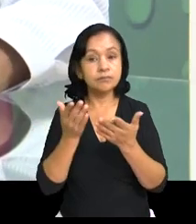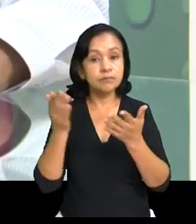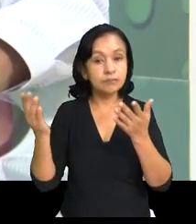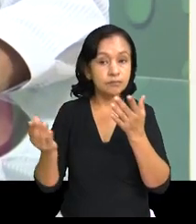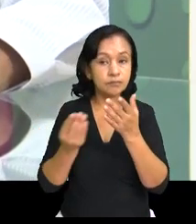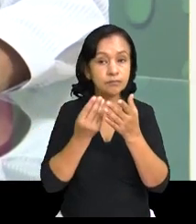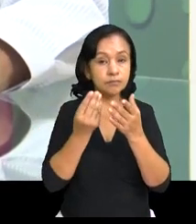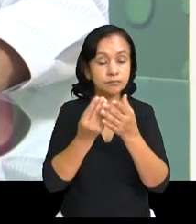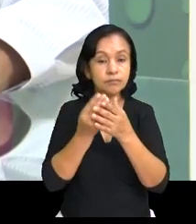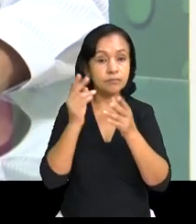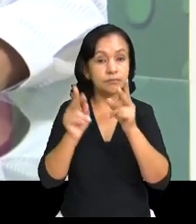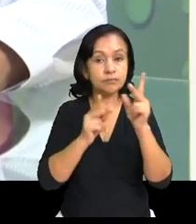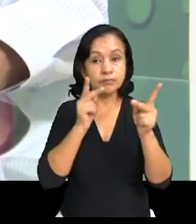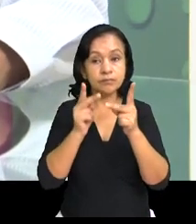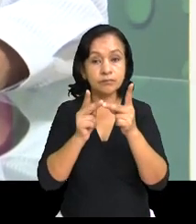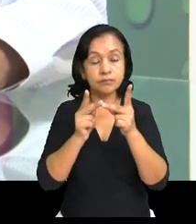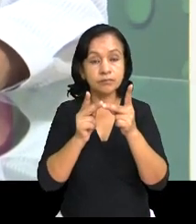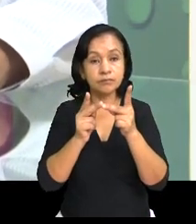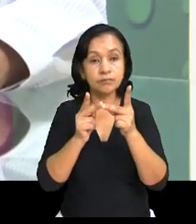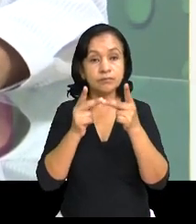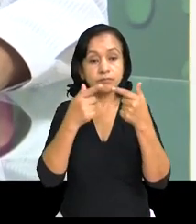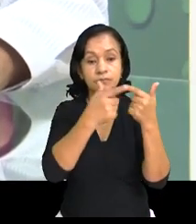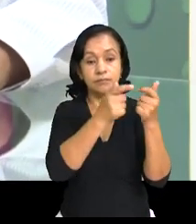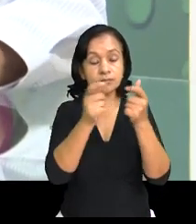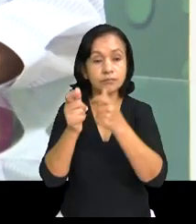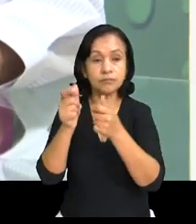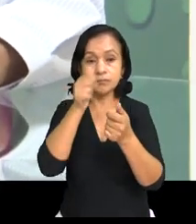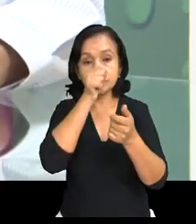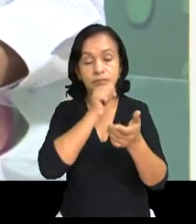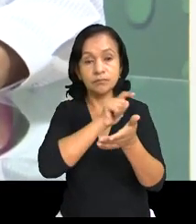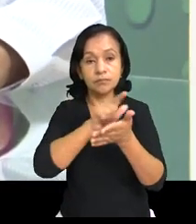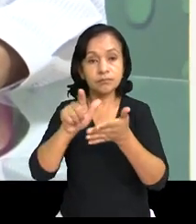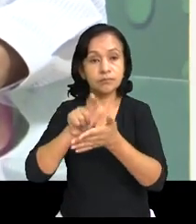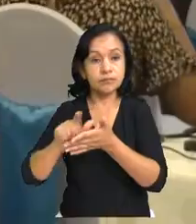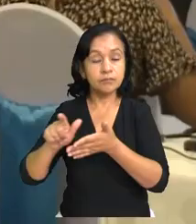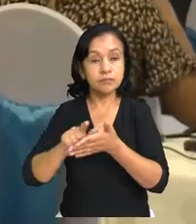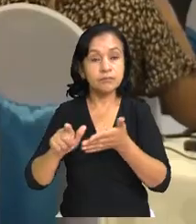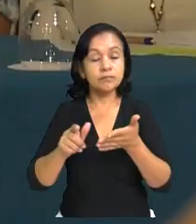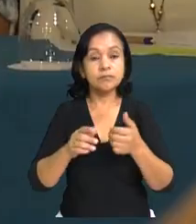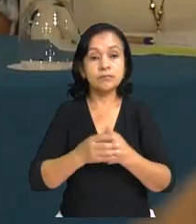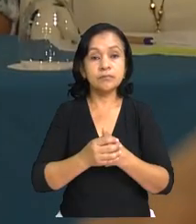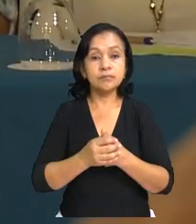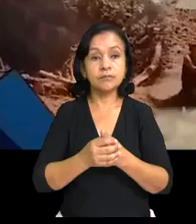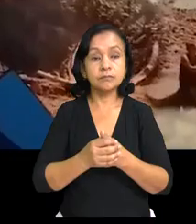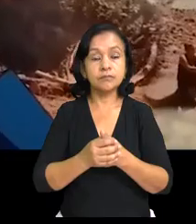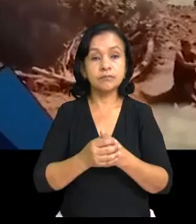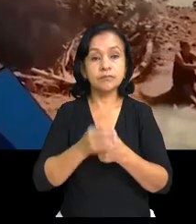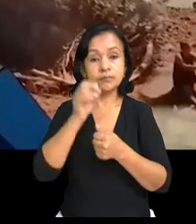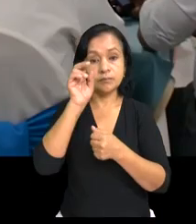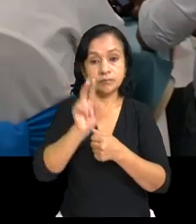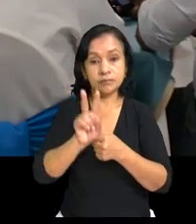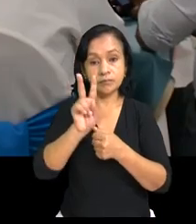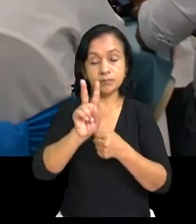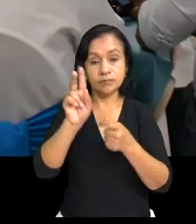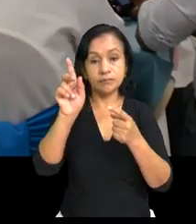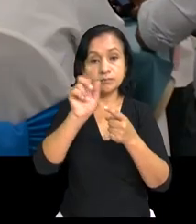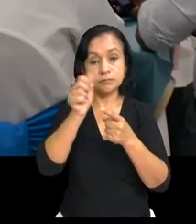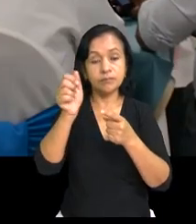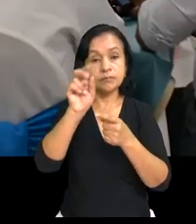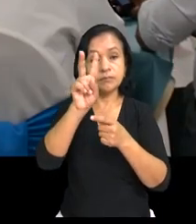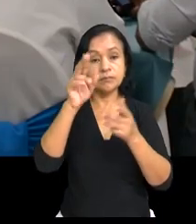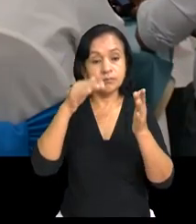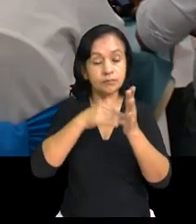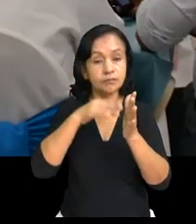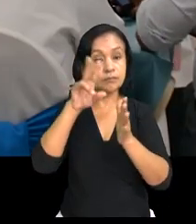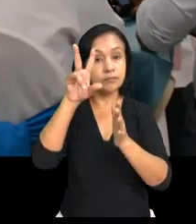integral de sectorial de agua y saneamiento rural, el PISACH rural. Durante el segundo semestre del 2020 deberá